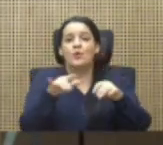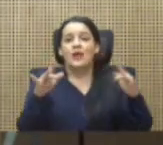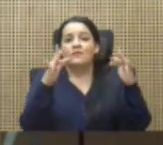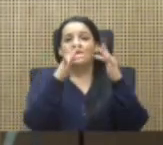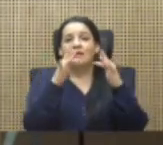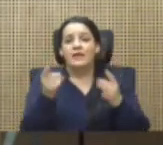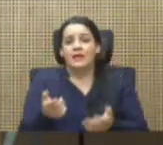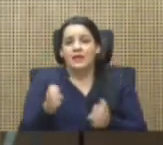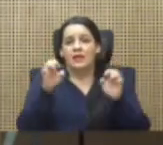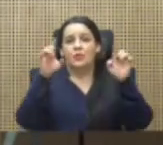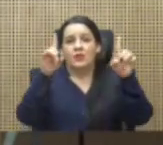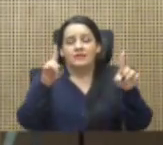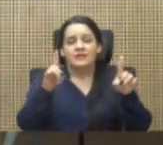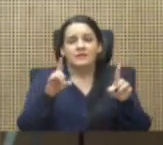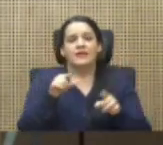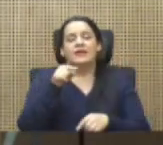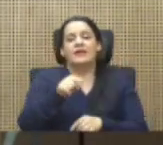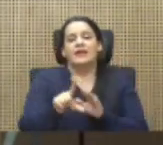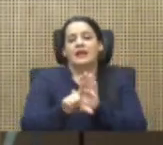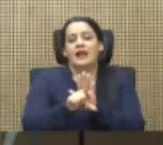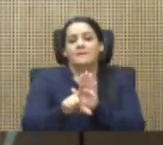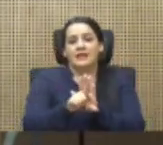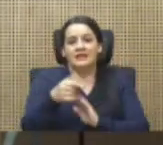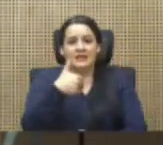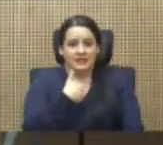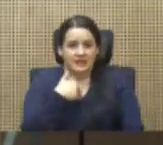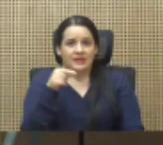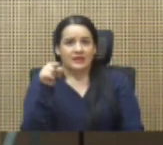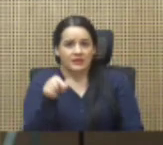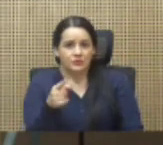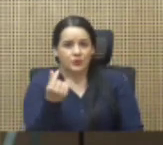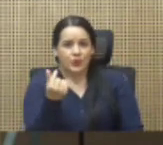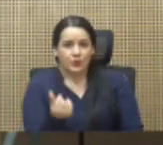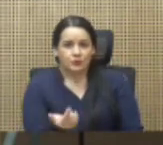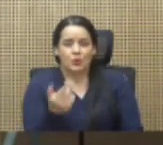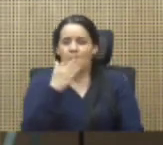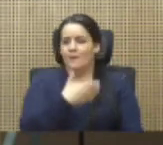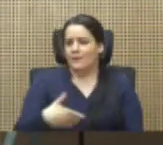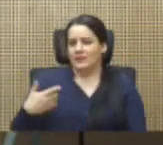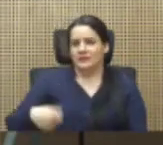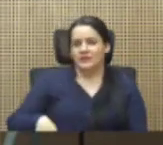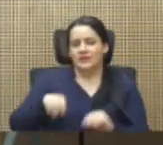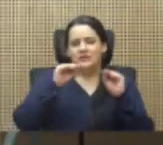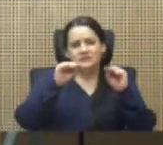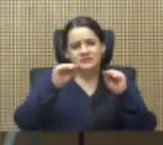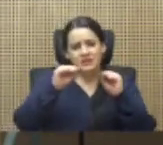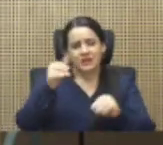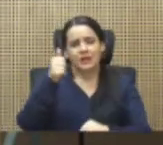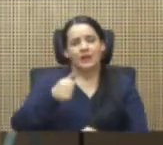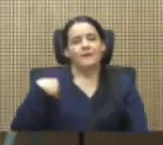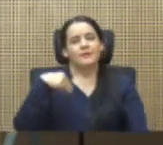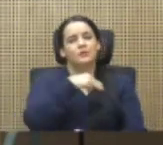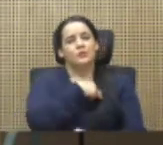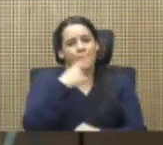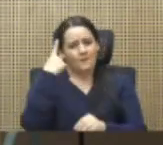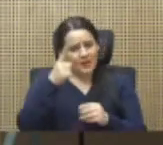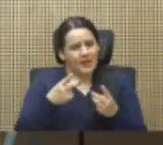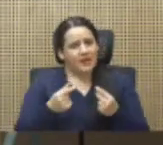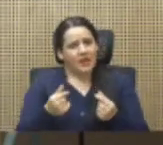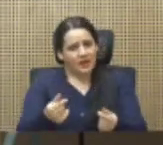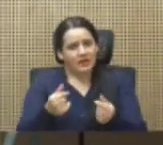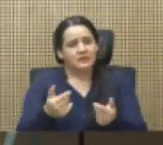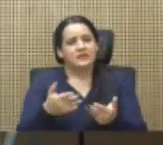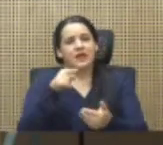tienen esos recursos. Presidente, instruya a sus ministros para que agilicen la inversión de esos recursos en